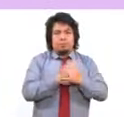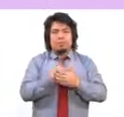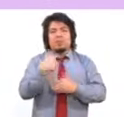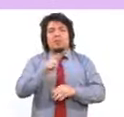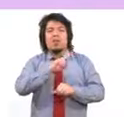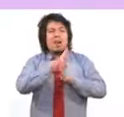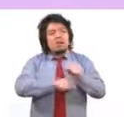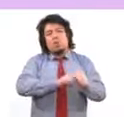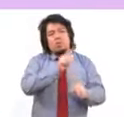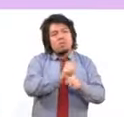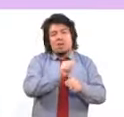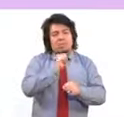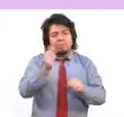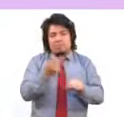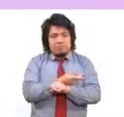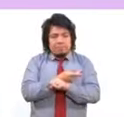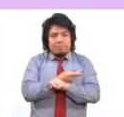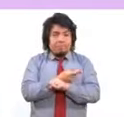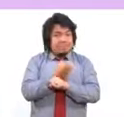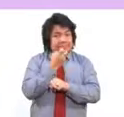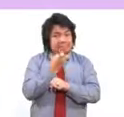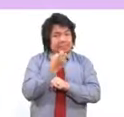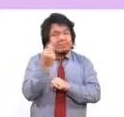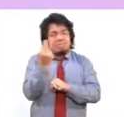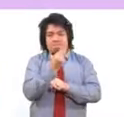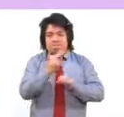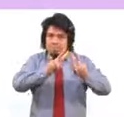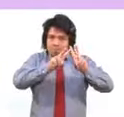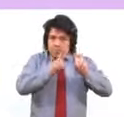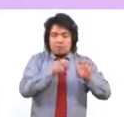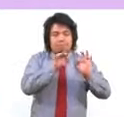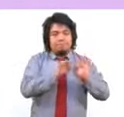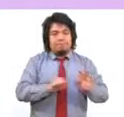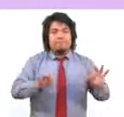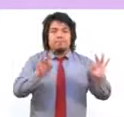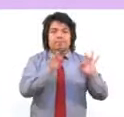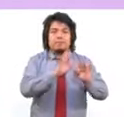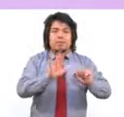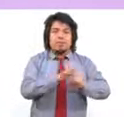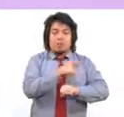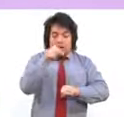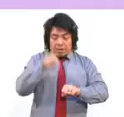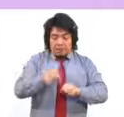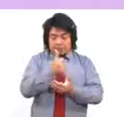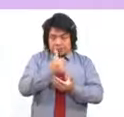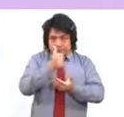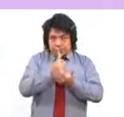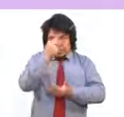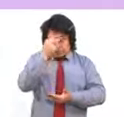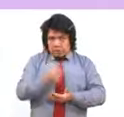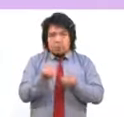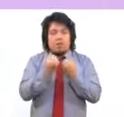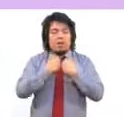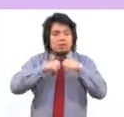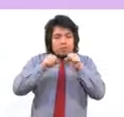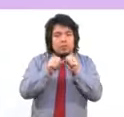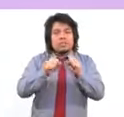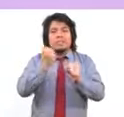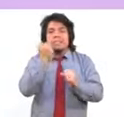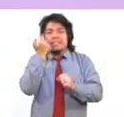en contra de las mujeres es un tema de los más importantes en una sociedad como la nuestra, que aspiramos a